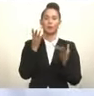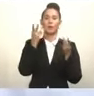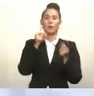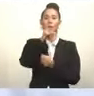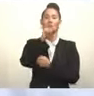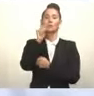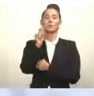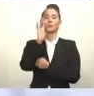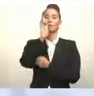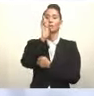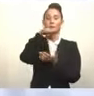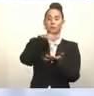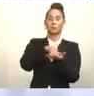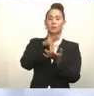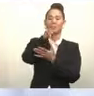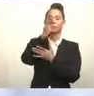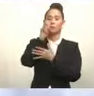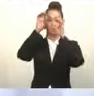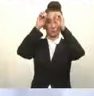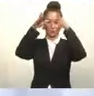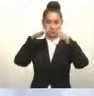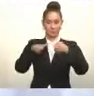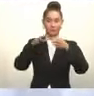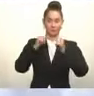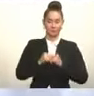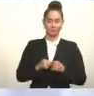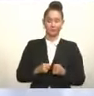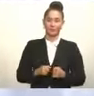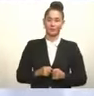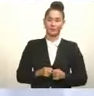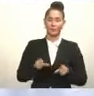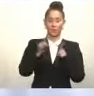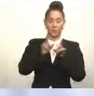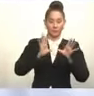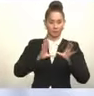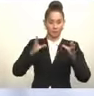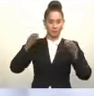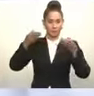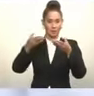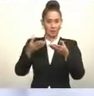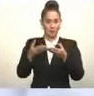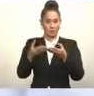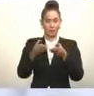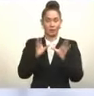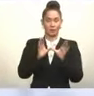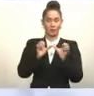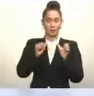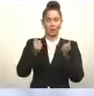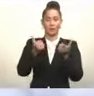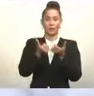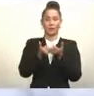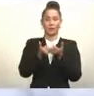115.270 docentes. También el aula virtual con 237 técnicos de